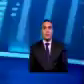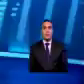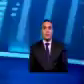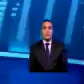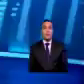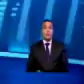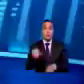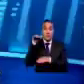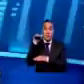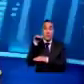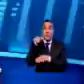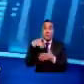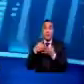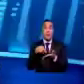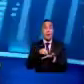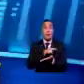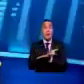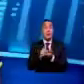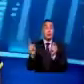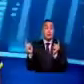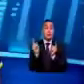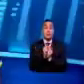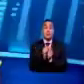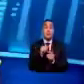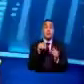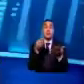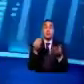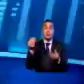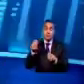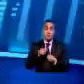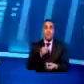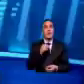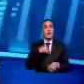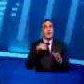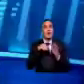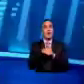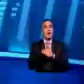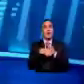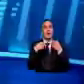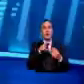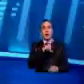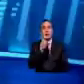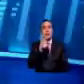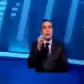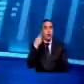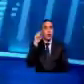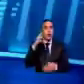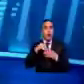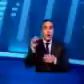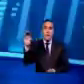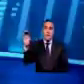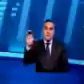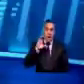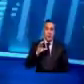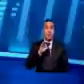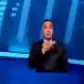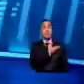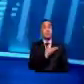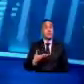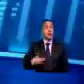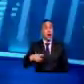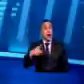y el ecuador recibirá esta semana de dos desembolsos del banco de desarrollo de américa latina por 350 millones de dólares el presidente